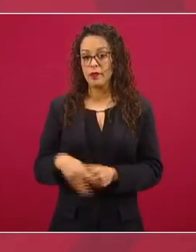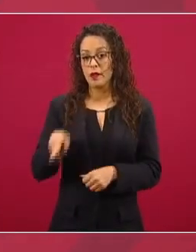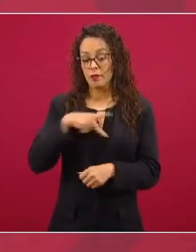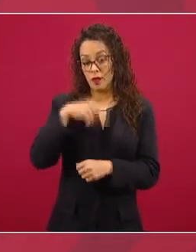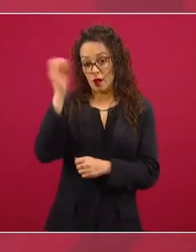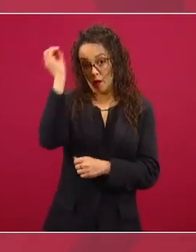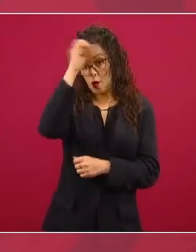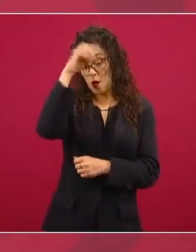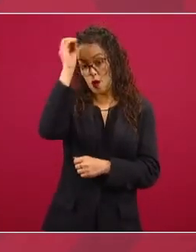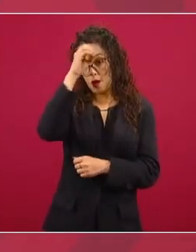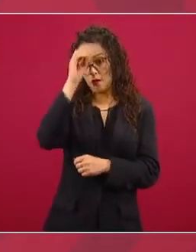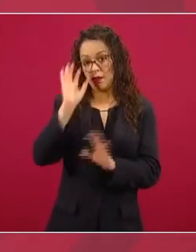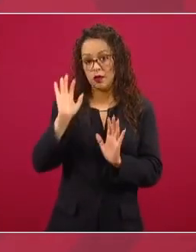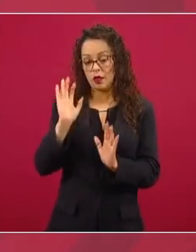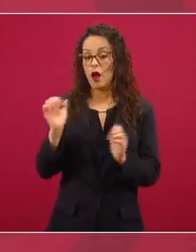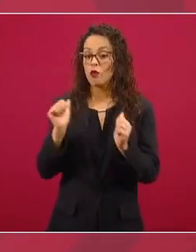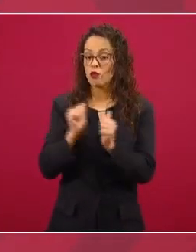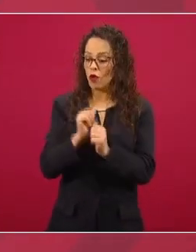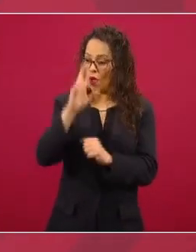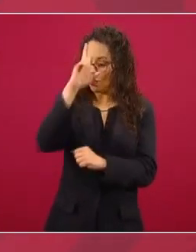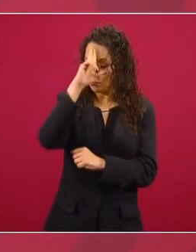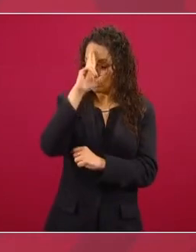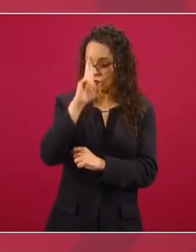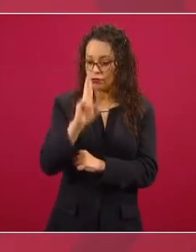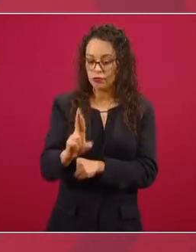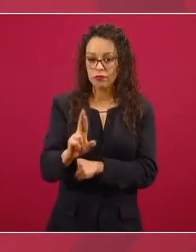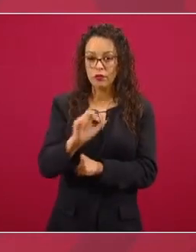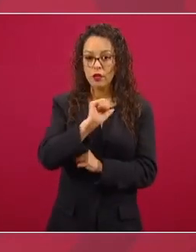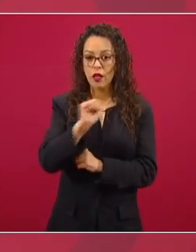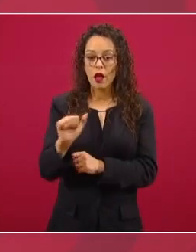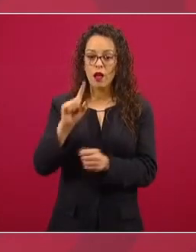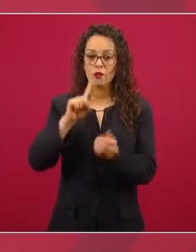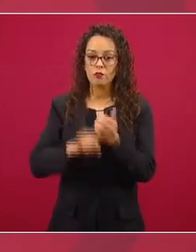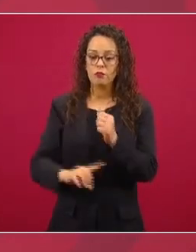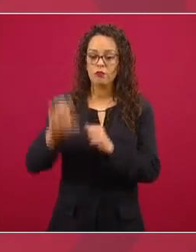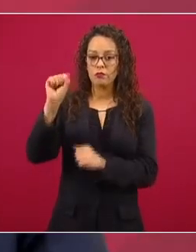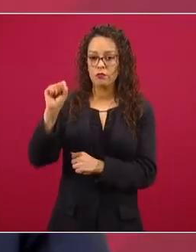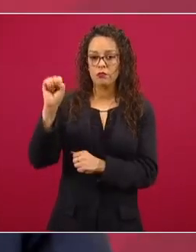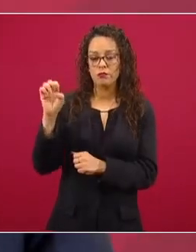respetuosa a las Fuerzas Armadas.